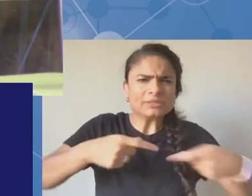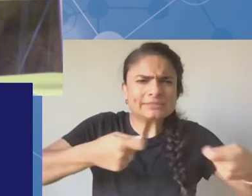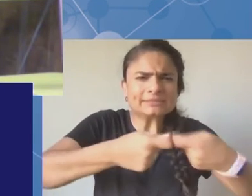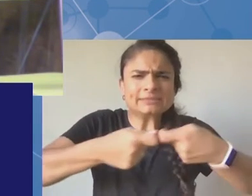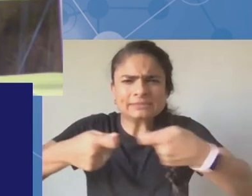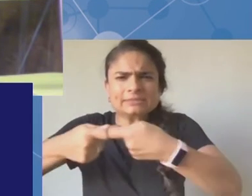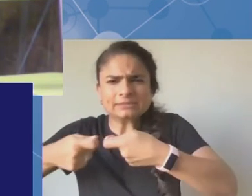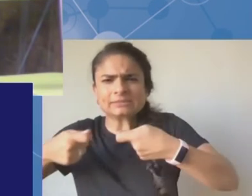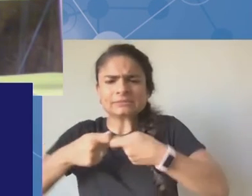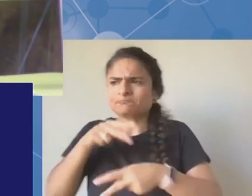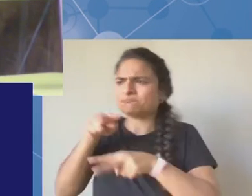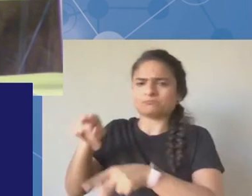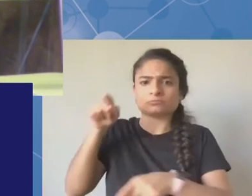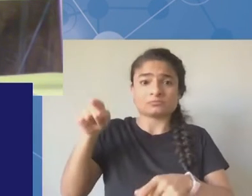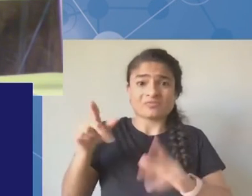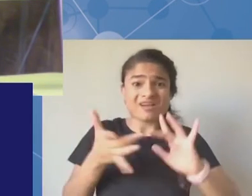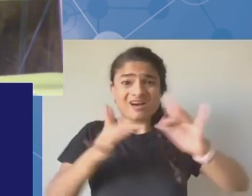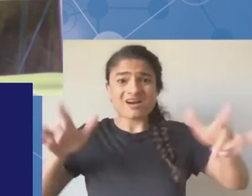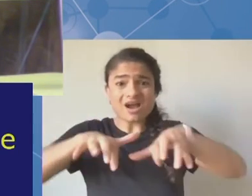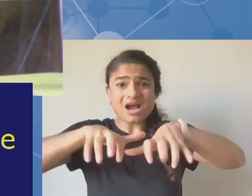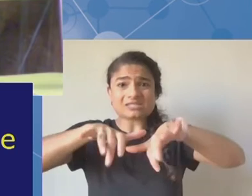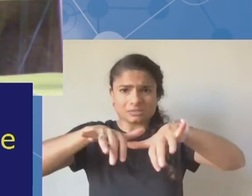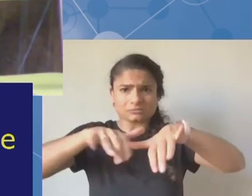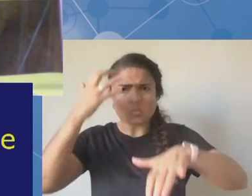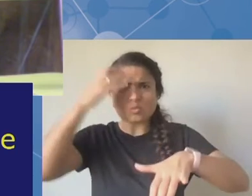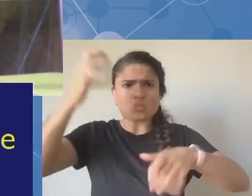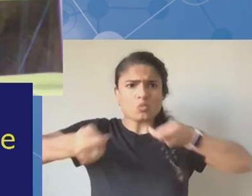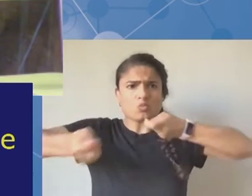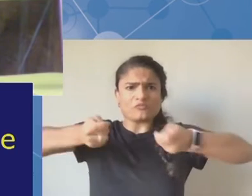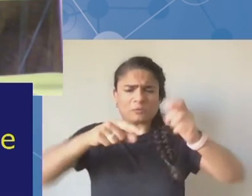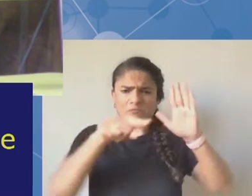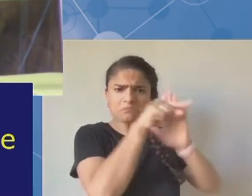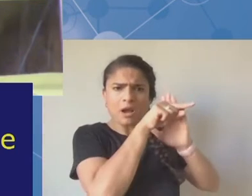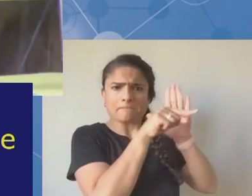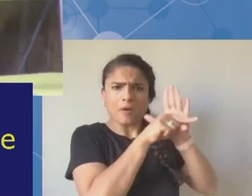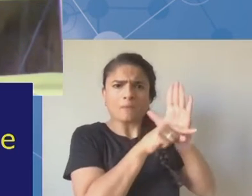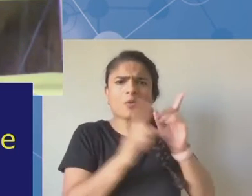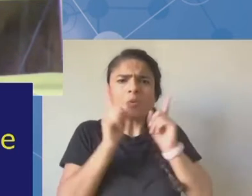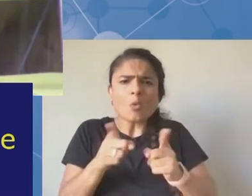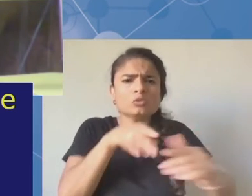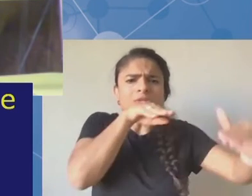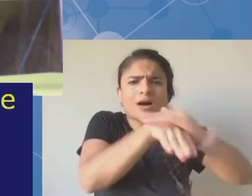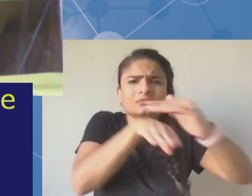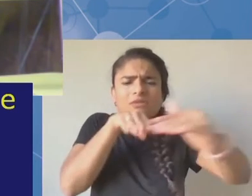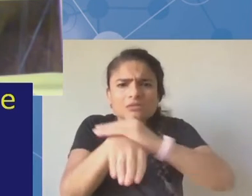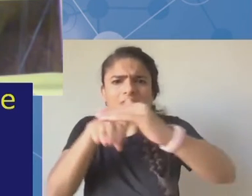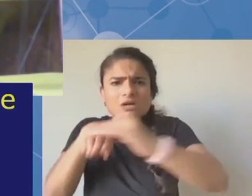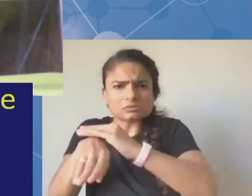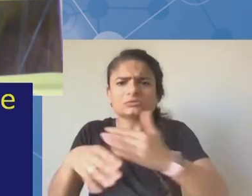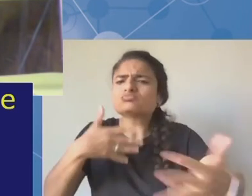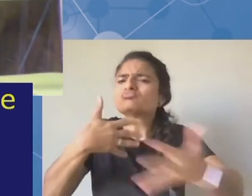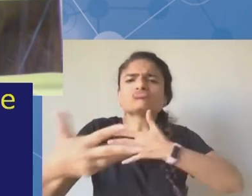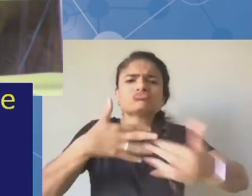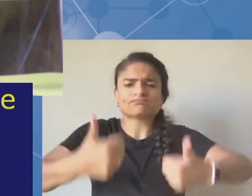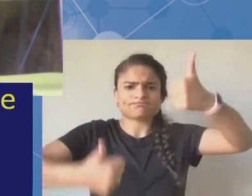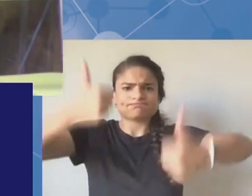expresarse a las personas independientemente de su edad, profesión, lugar de residencia,